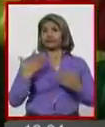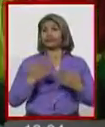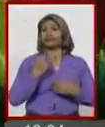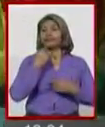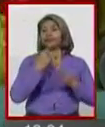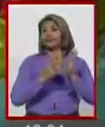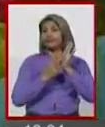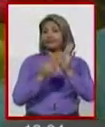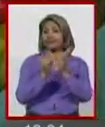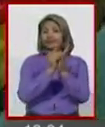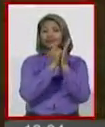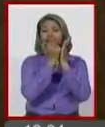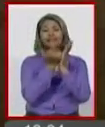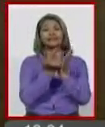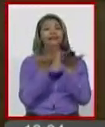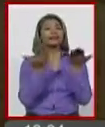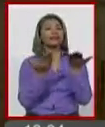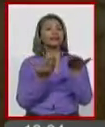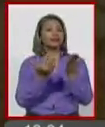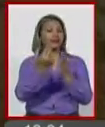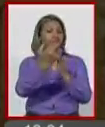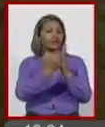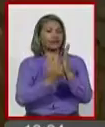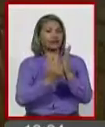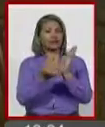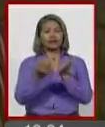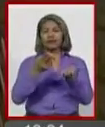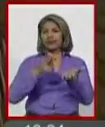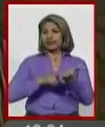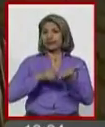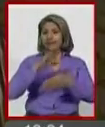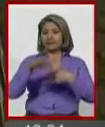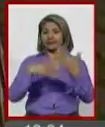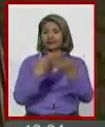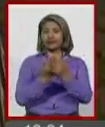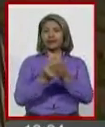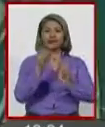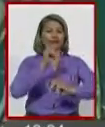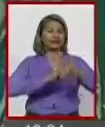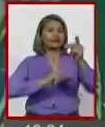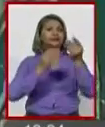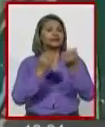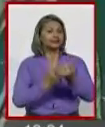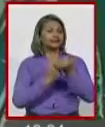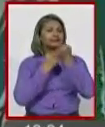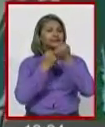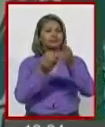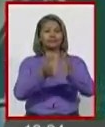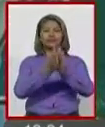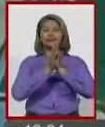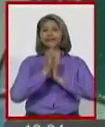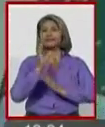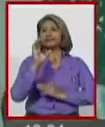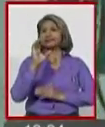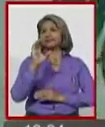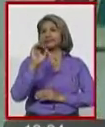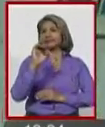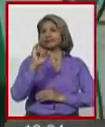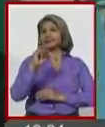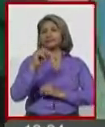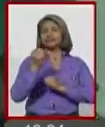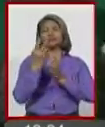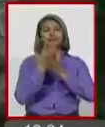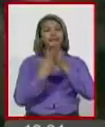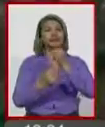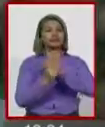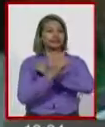Se mostrarán los libros donde se registrarán las firmas de todos los ciudadanos que apoyen el pedido de abrogación del nuevo